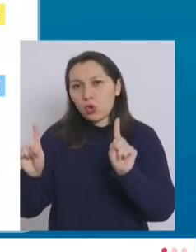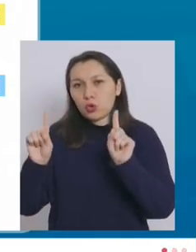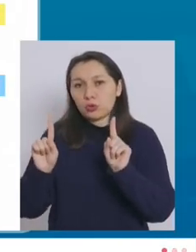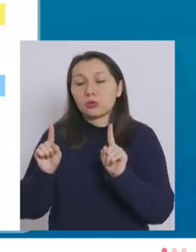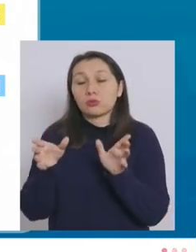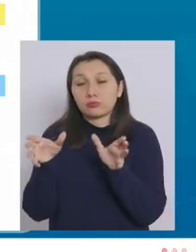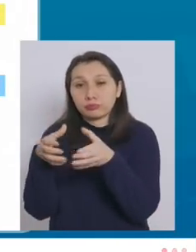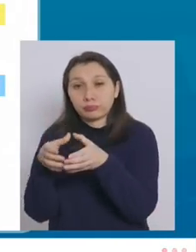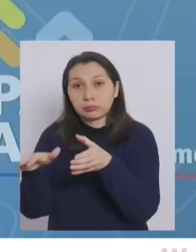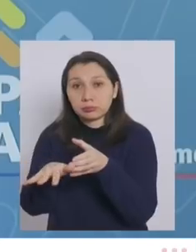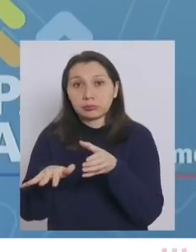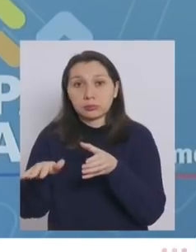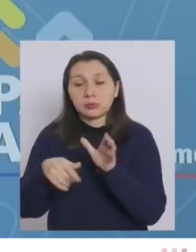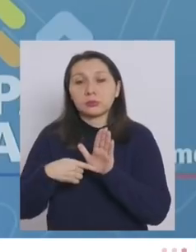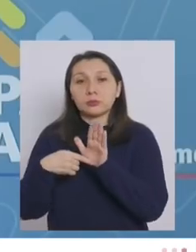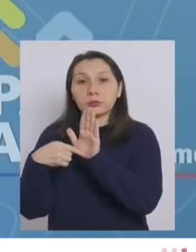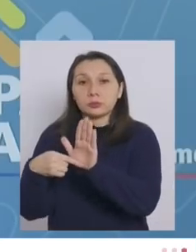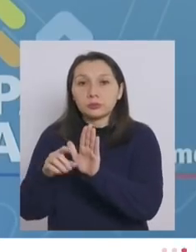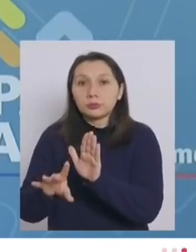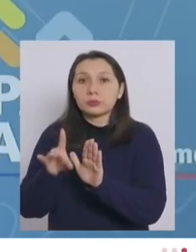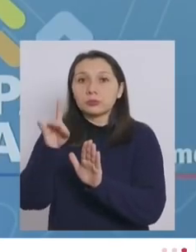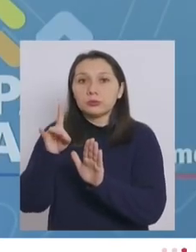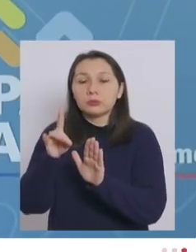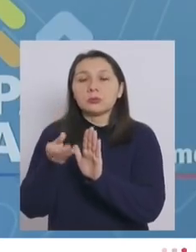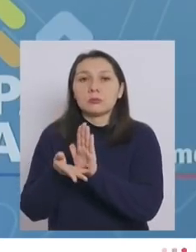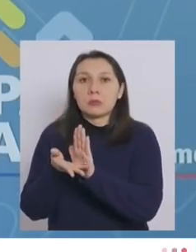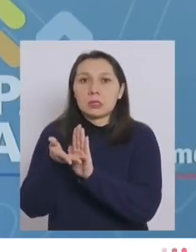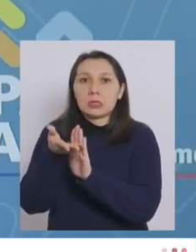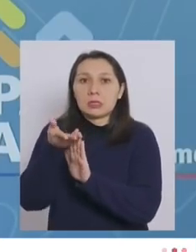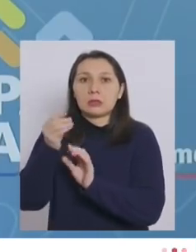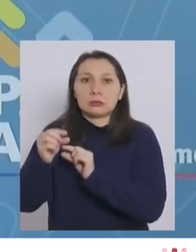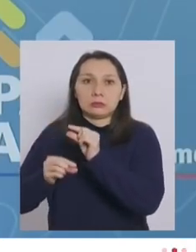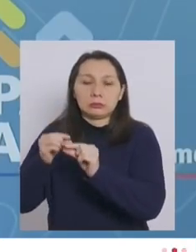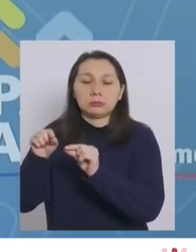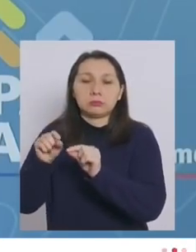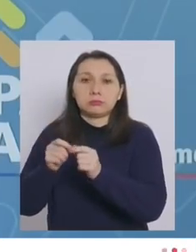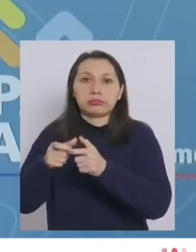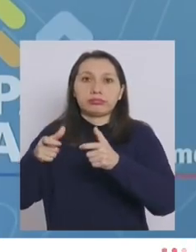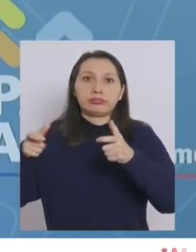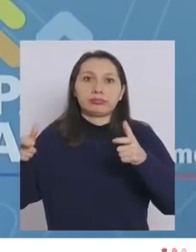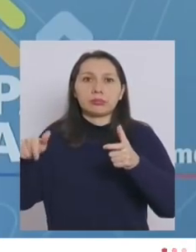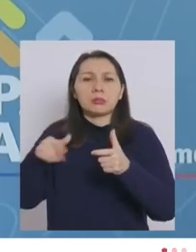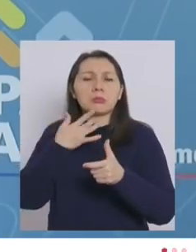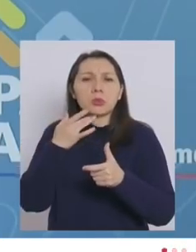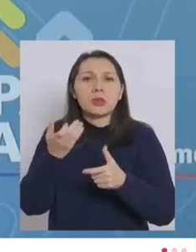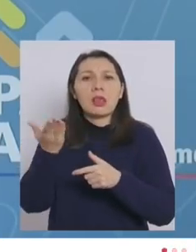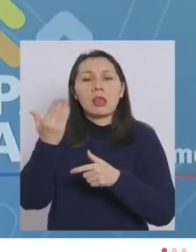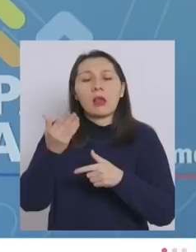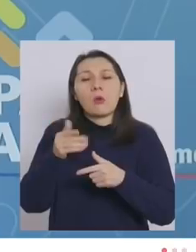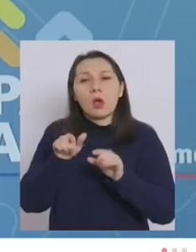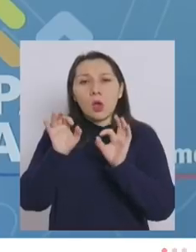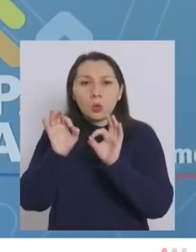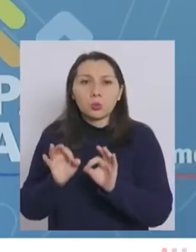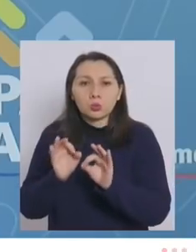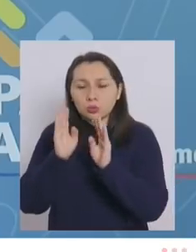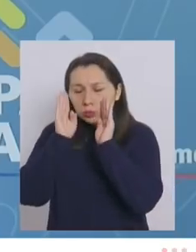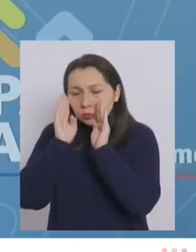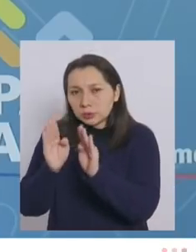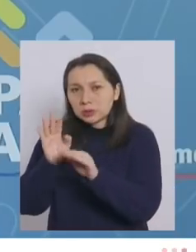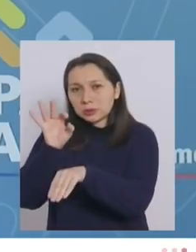hemos demostrado o encontrado un aumento progresivo de casos. ¿Por qué? Porque se están atendiendo